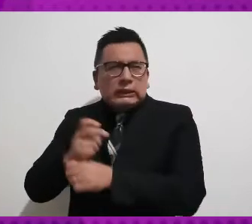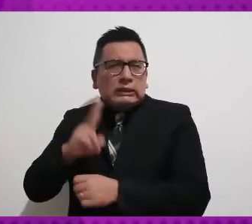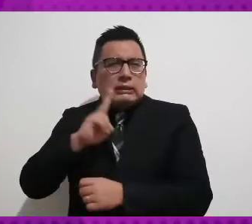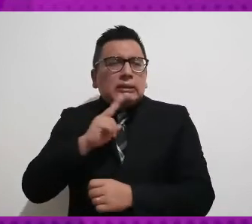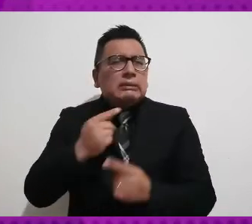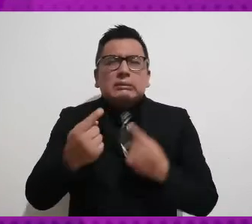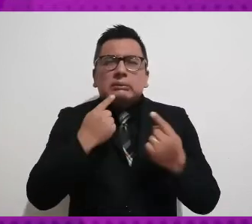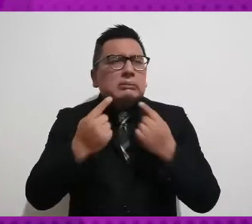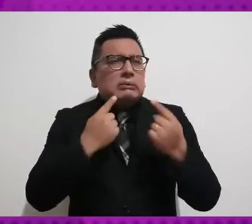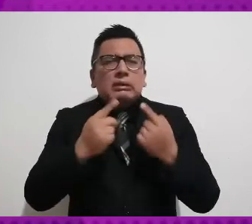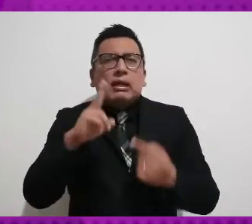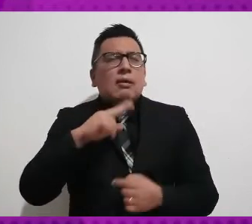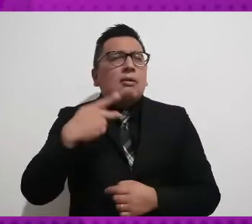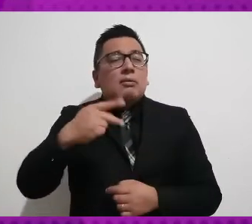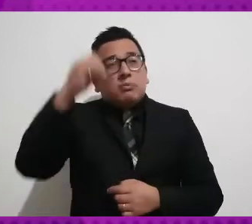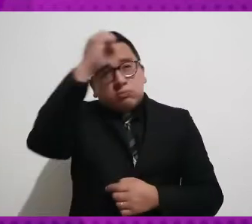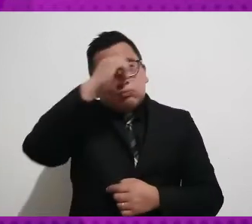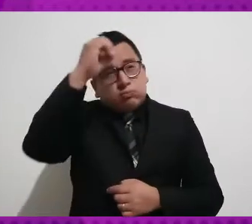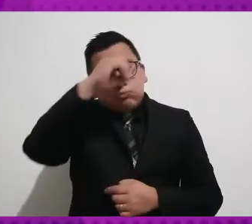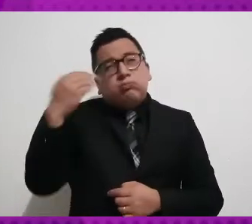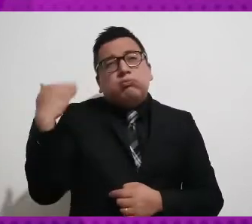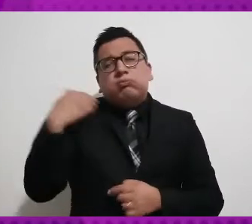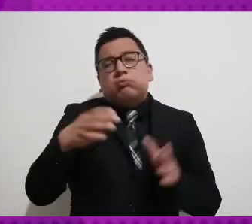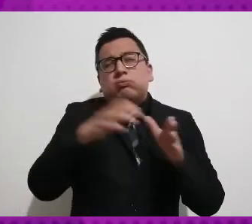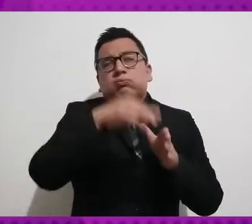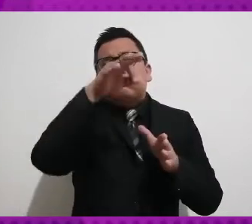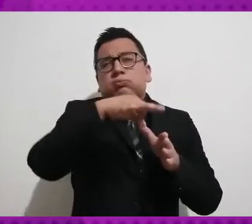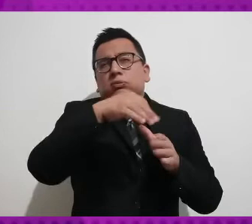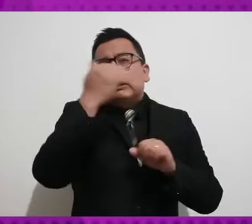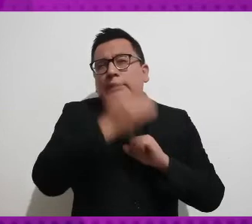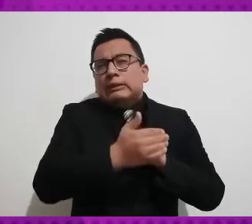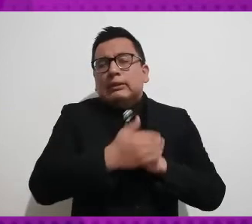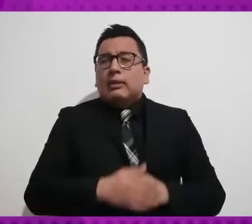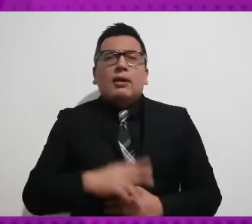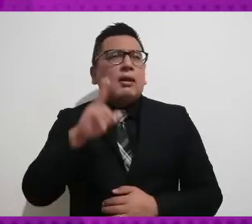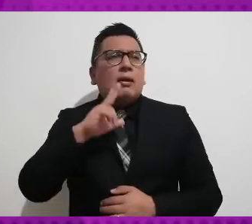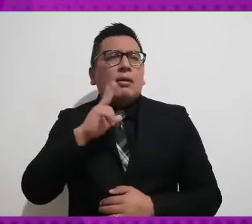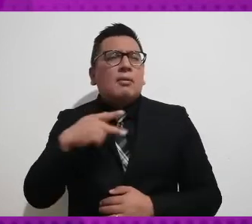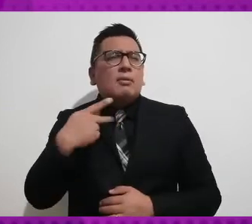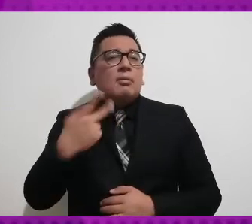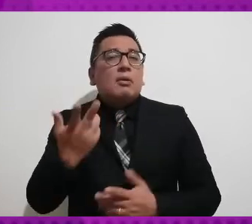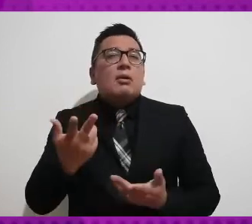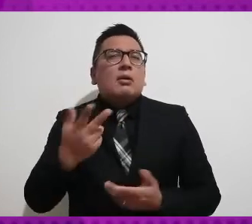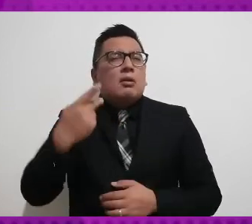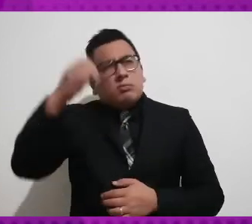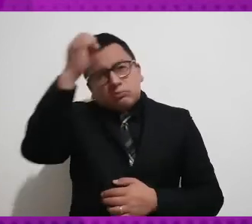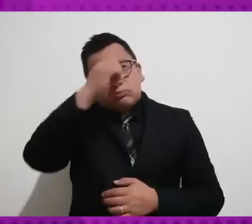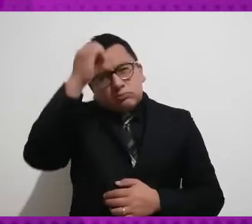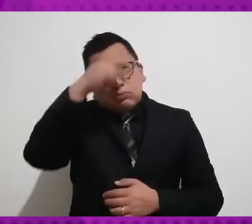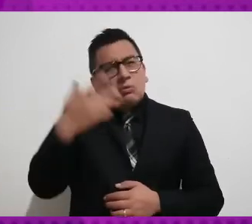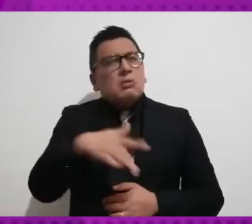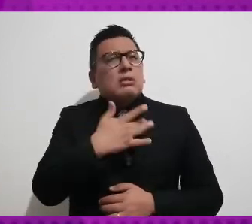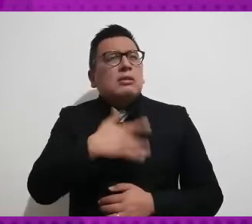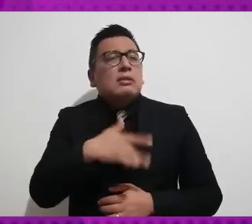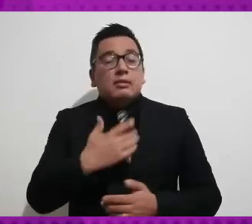ellos acerca de su perspectiva, acerca de este proceso electoral que acaba de terminar, y que además me parece muy importante conocer la perspectiva